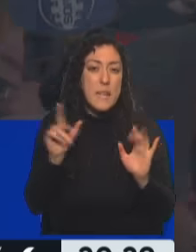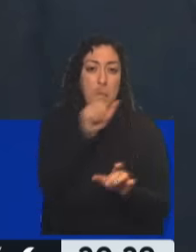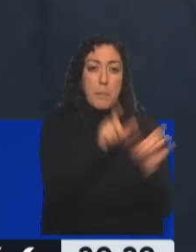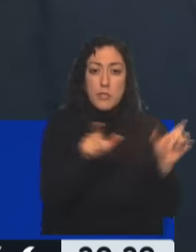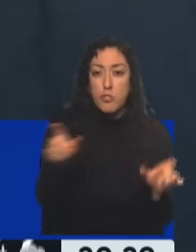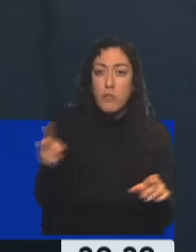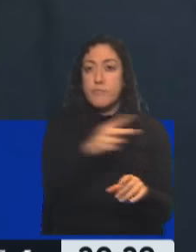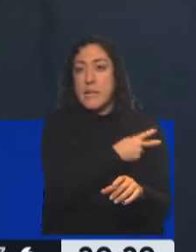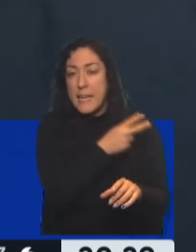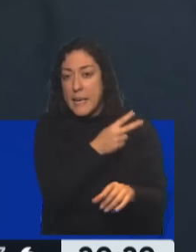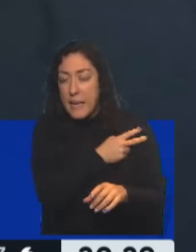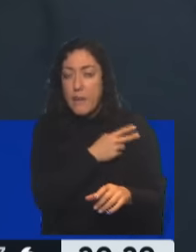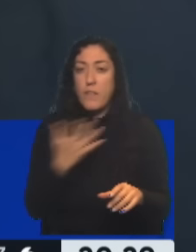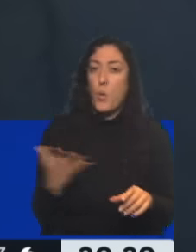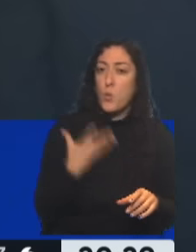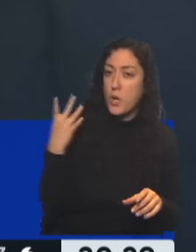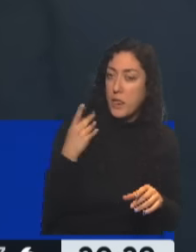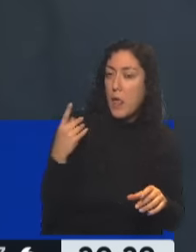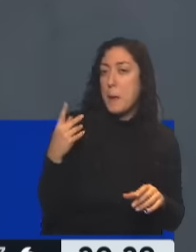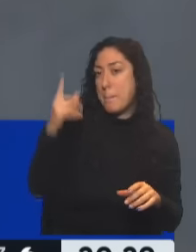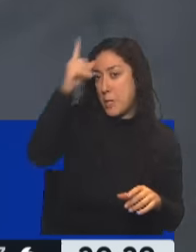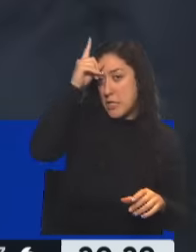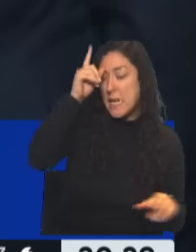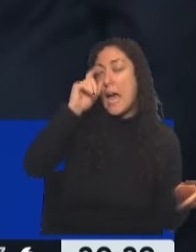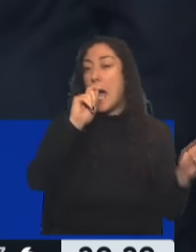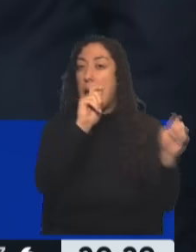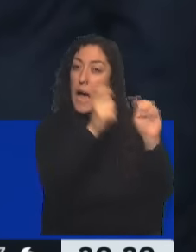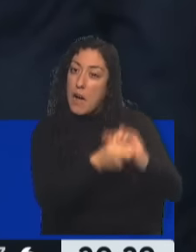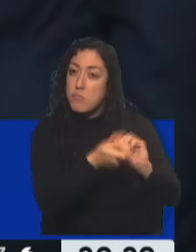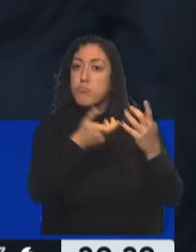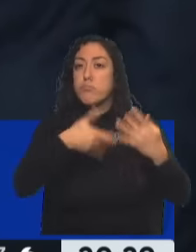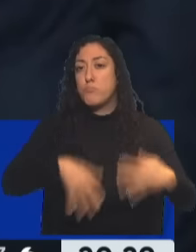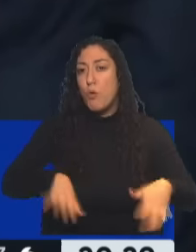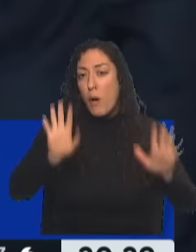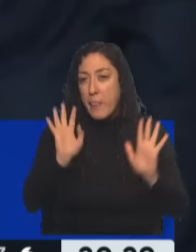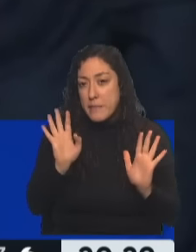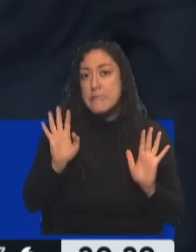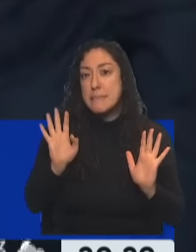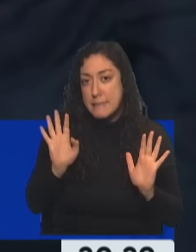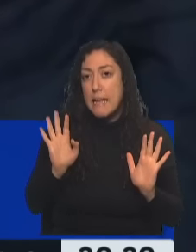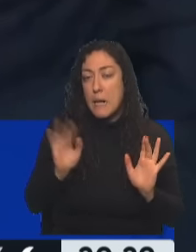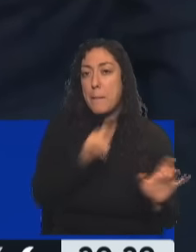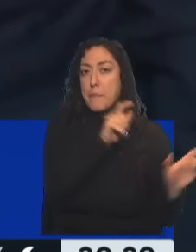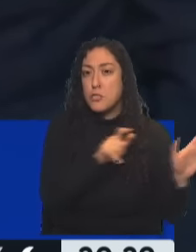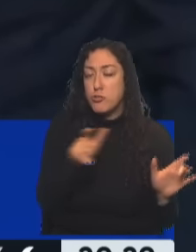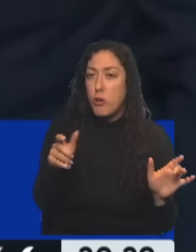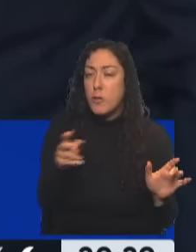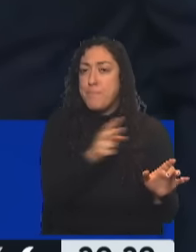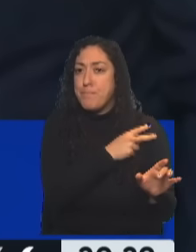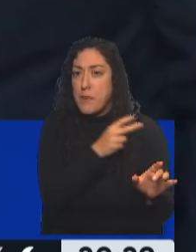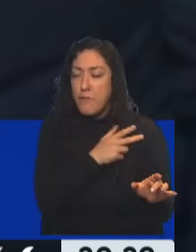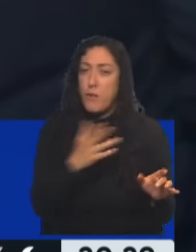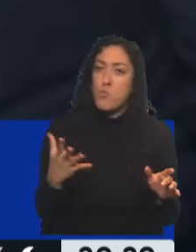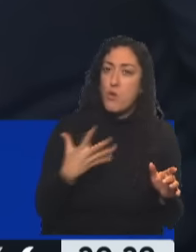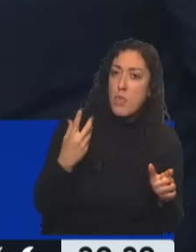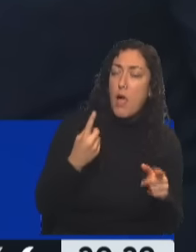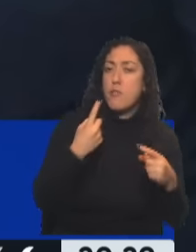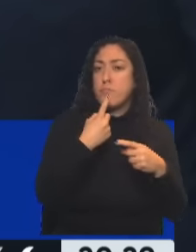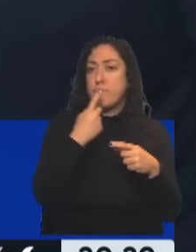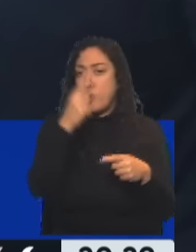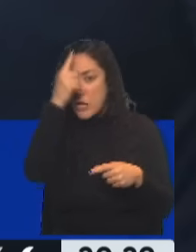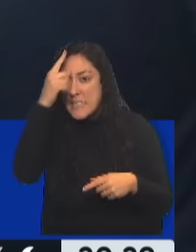policial. Atención, porque por supuesto la cúpula policial y la policía ha sido la primera